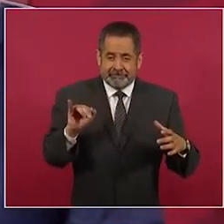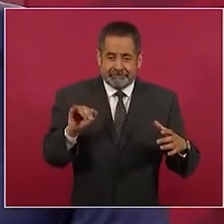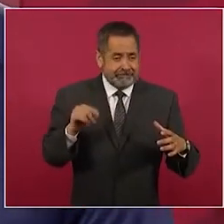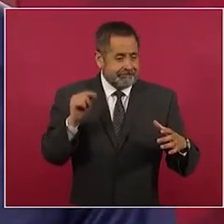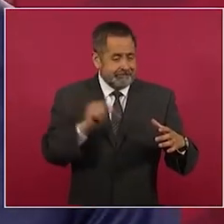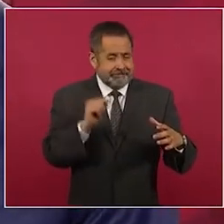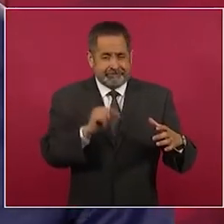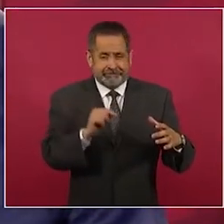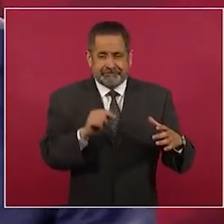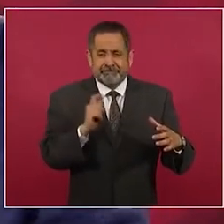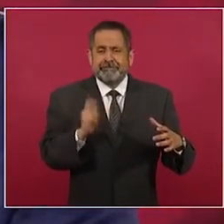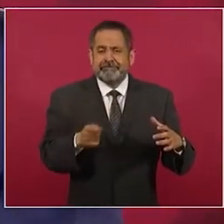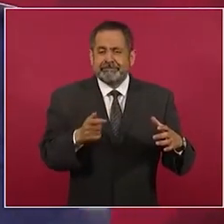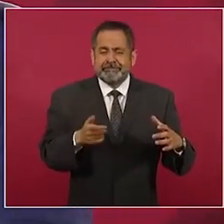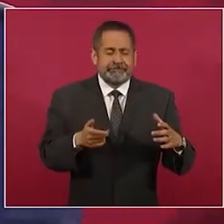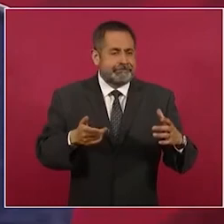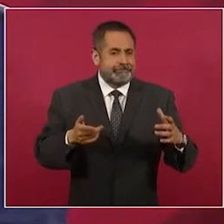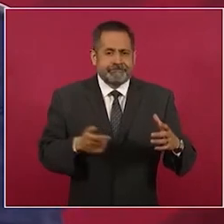de